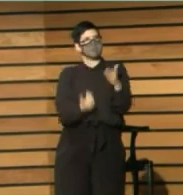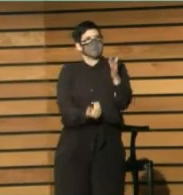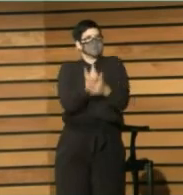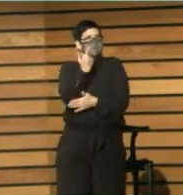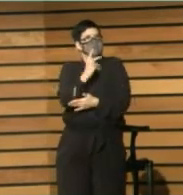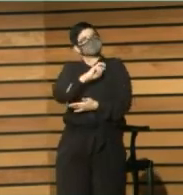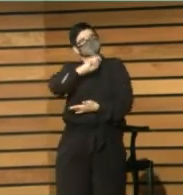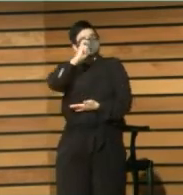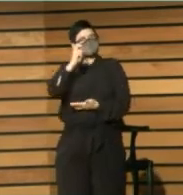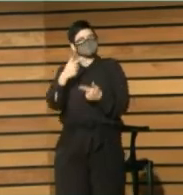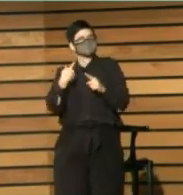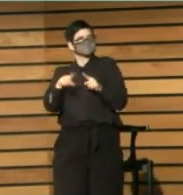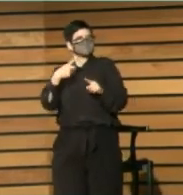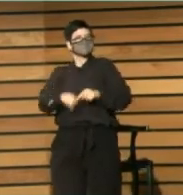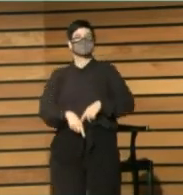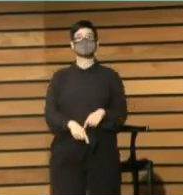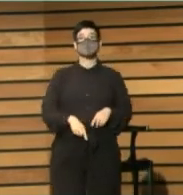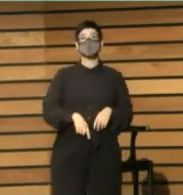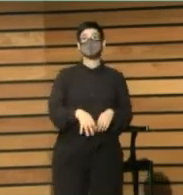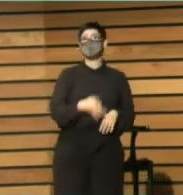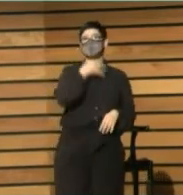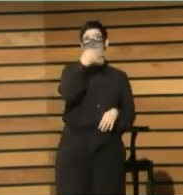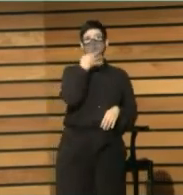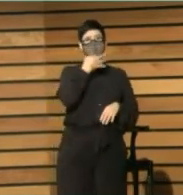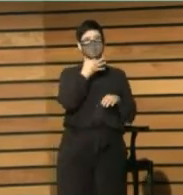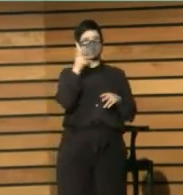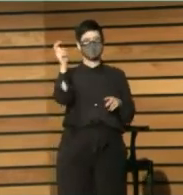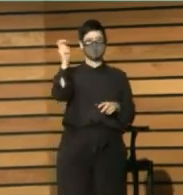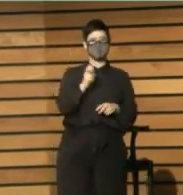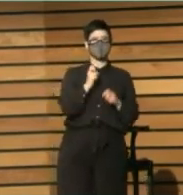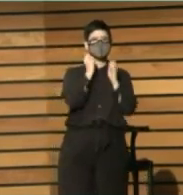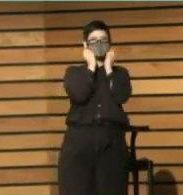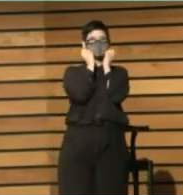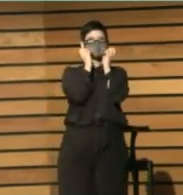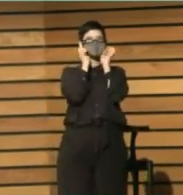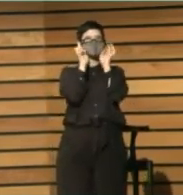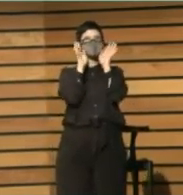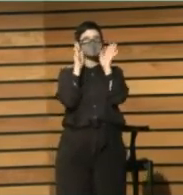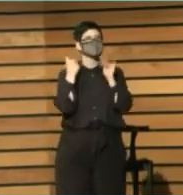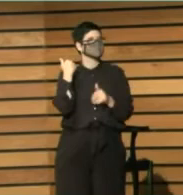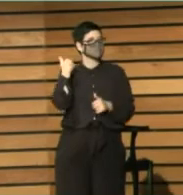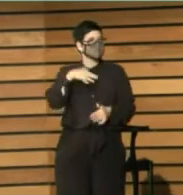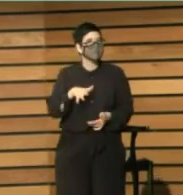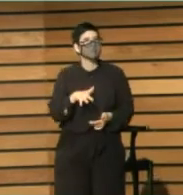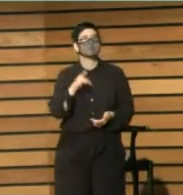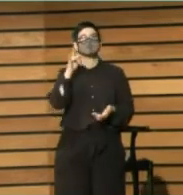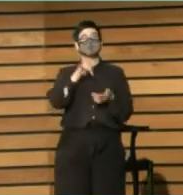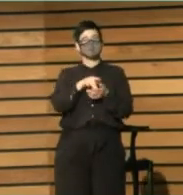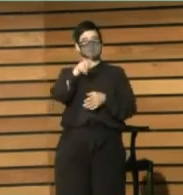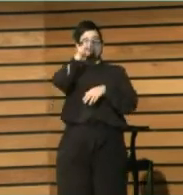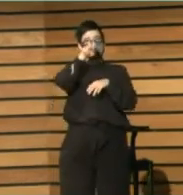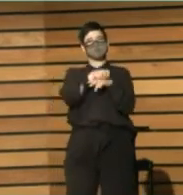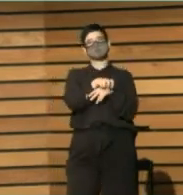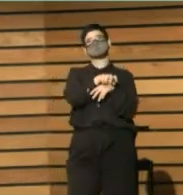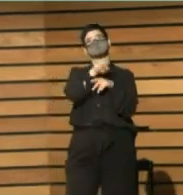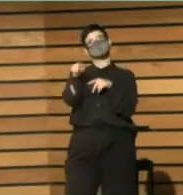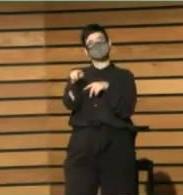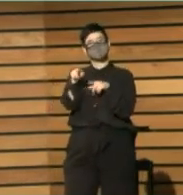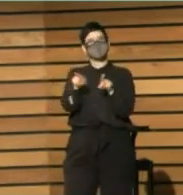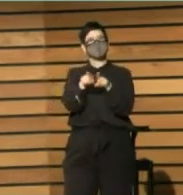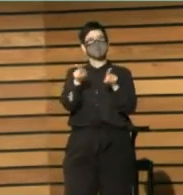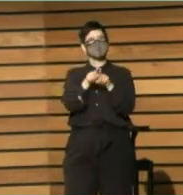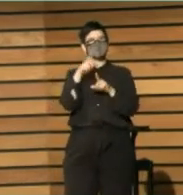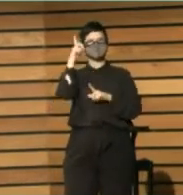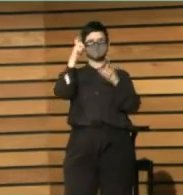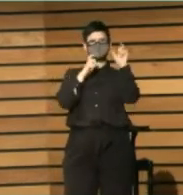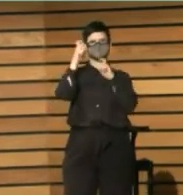volvía, le había crecido la barba. Se sentaba con un pie fuera de la mesa. Hacía el gesto que debía hacer el coronel cuando